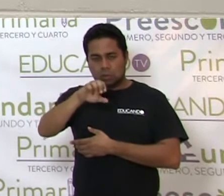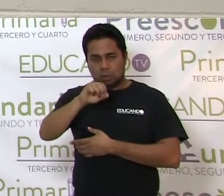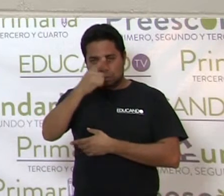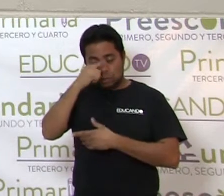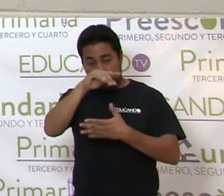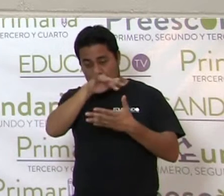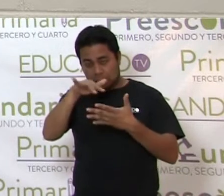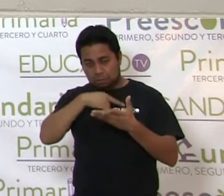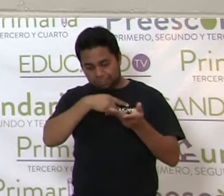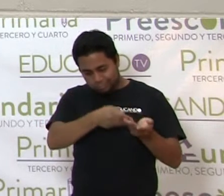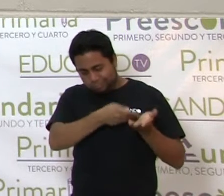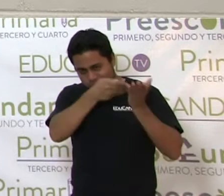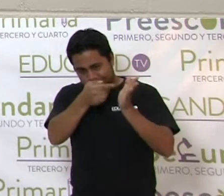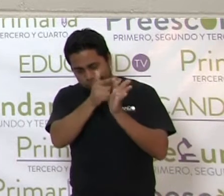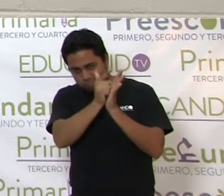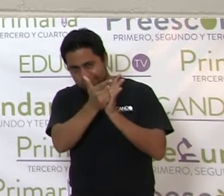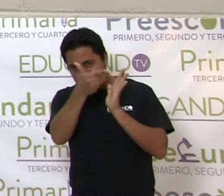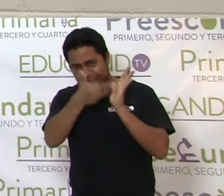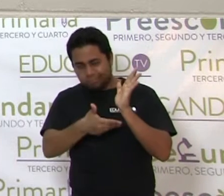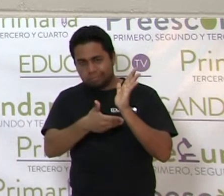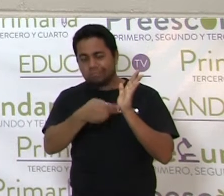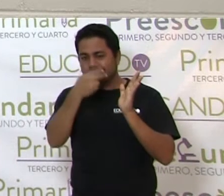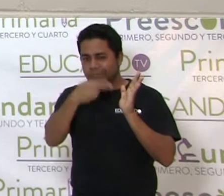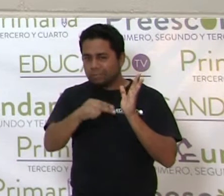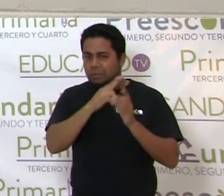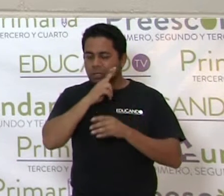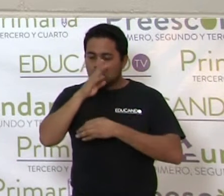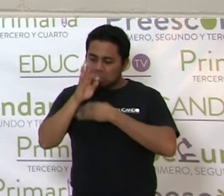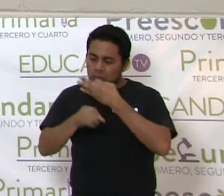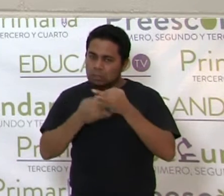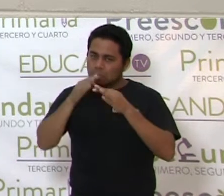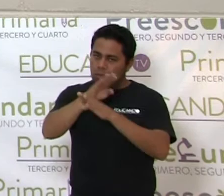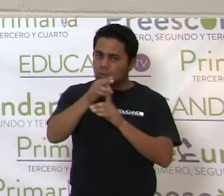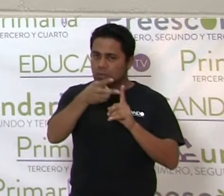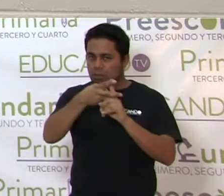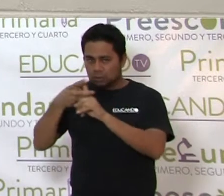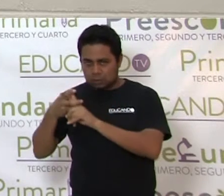les traje de Gabriel García Márquez, que se llama Noticias de un secuestro.